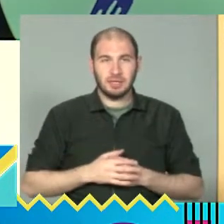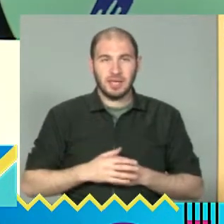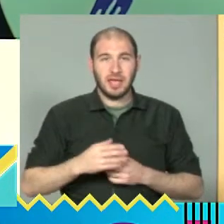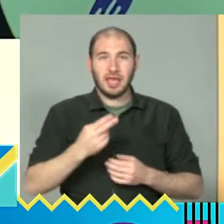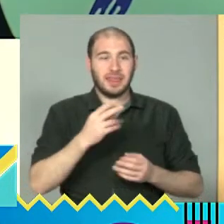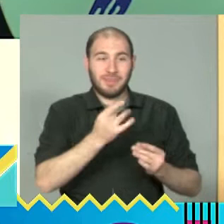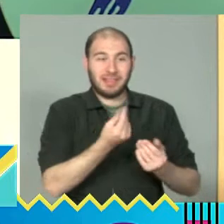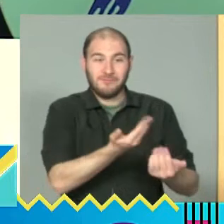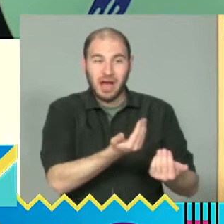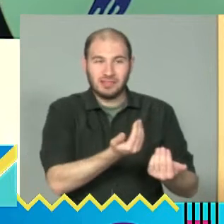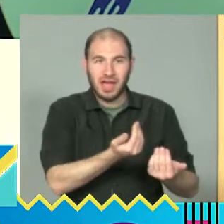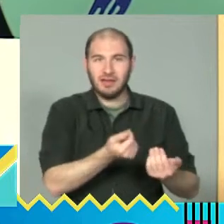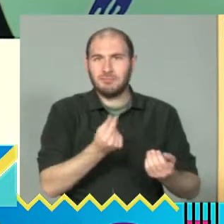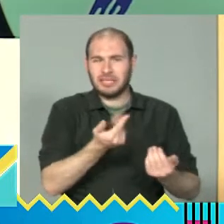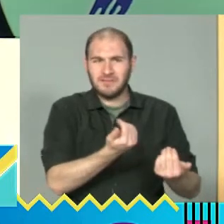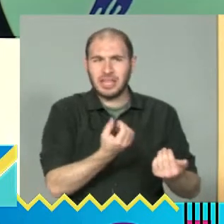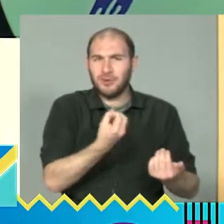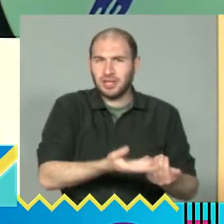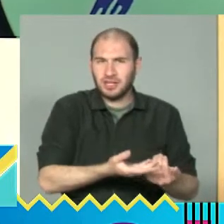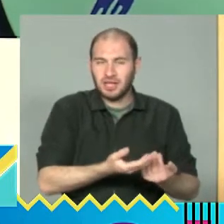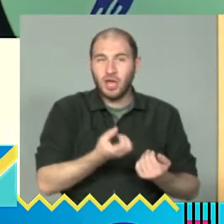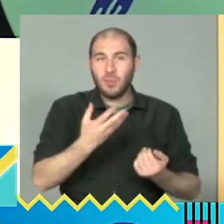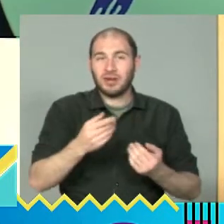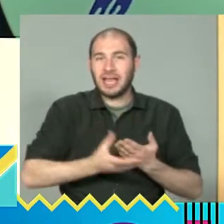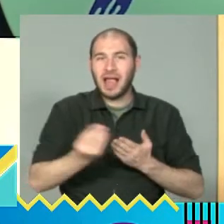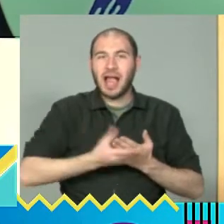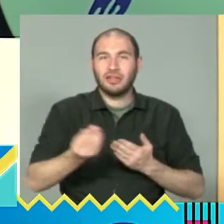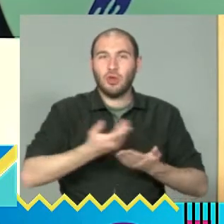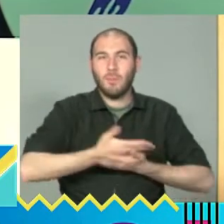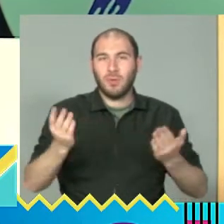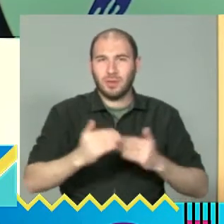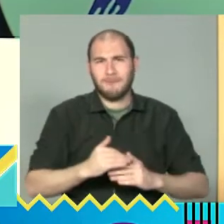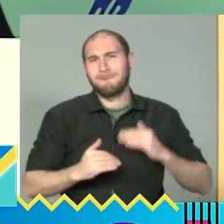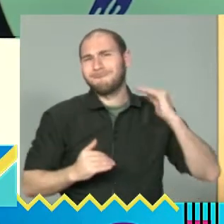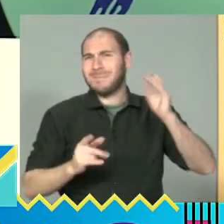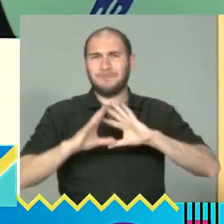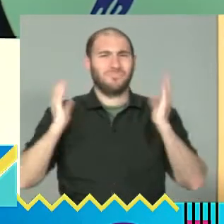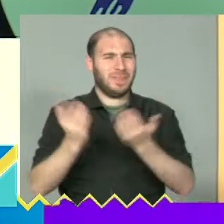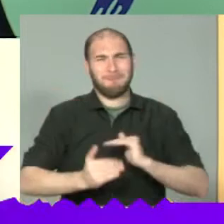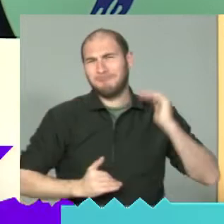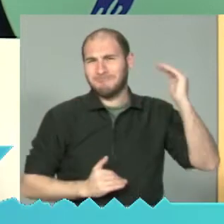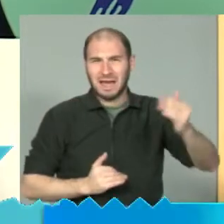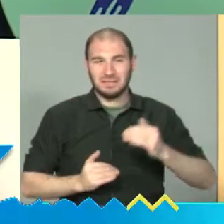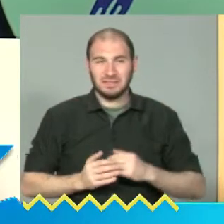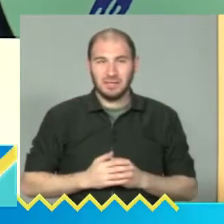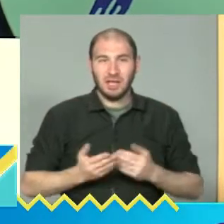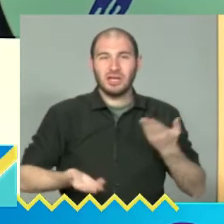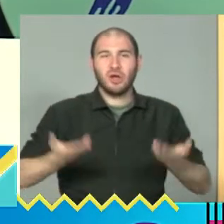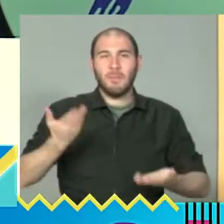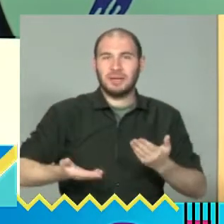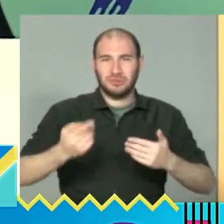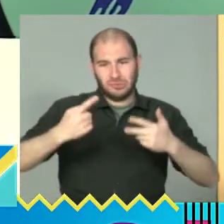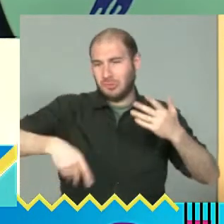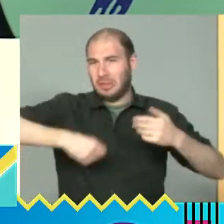déficit fiscal. ¿Y por qué se genera el déficit fiscal? Porque el nivel de gasto público es de los más altos del mundo, medido contra lo que